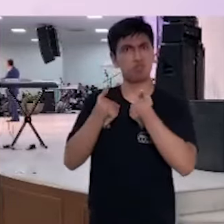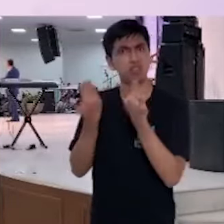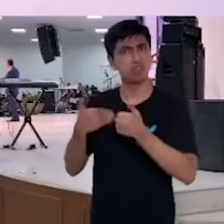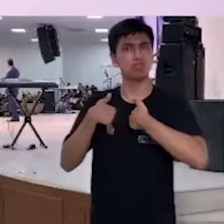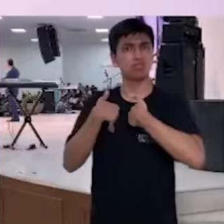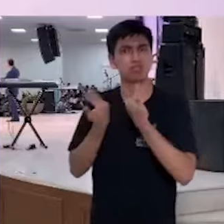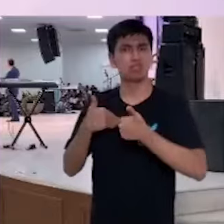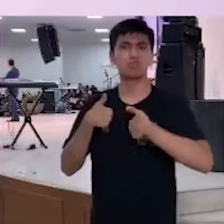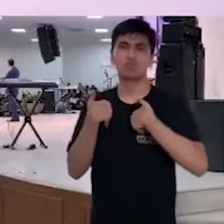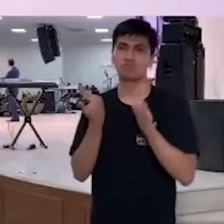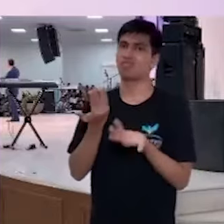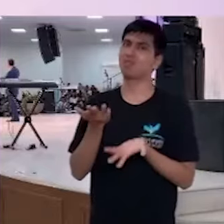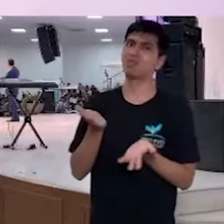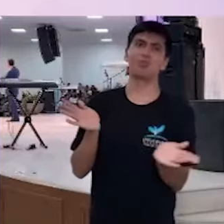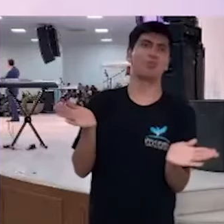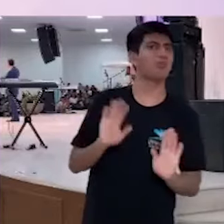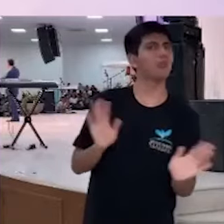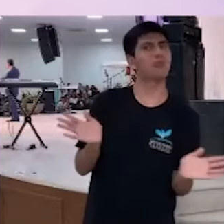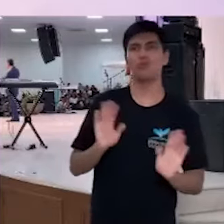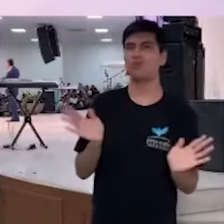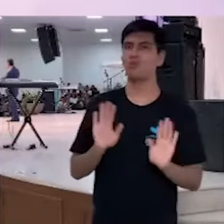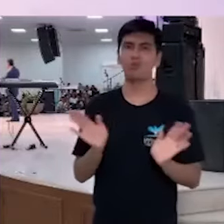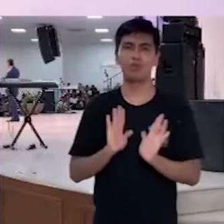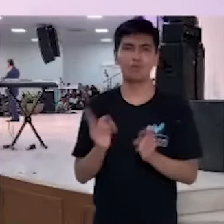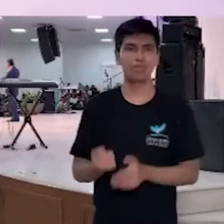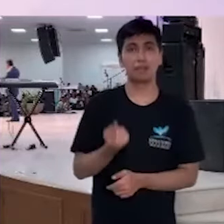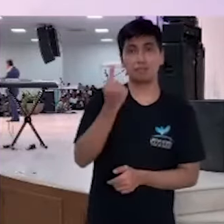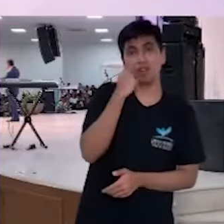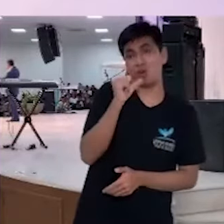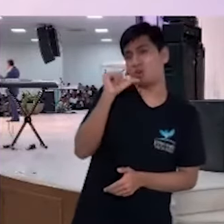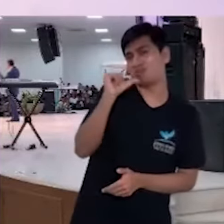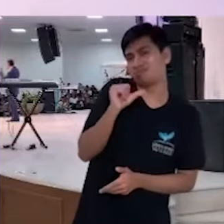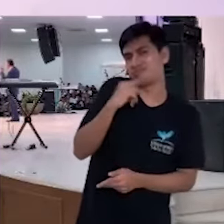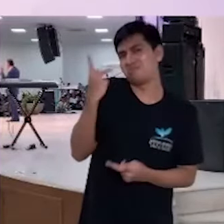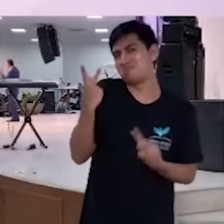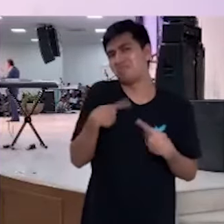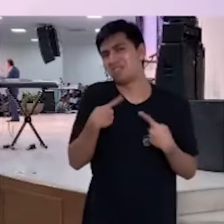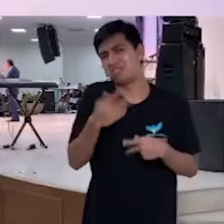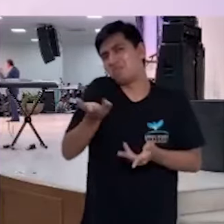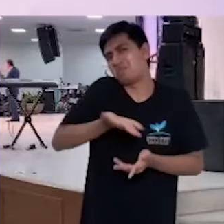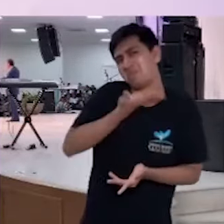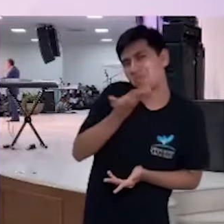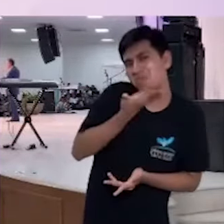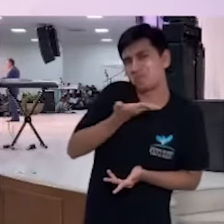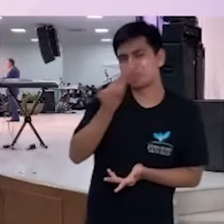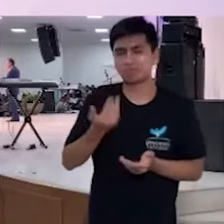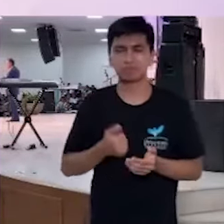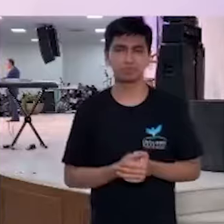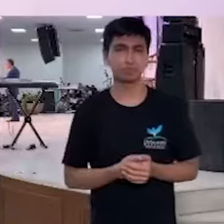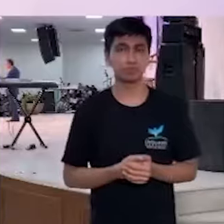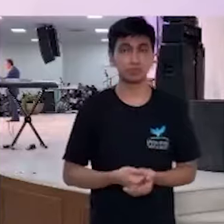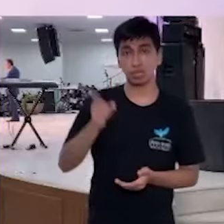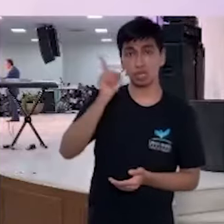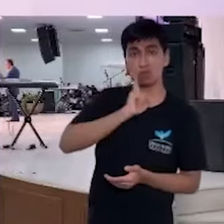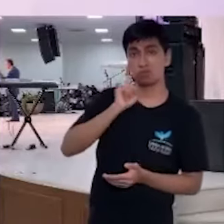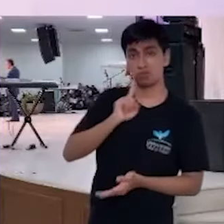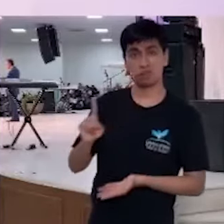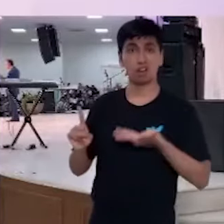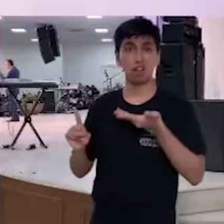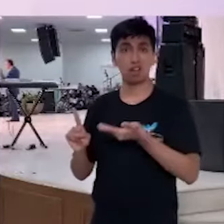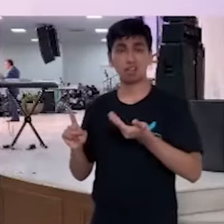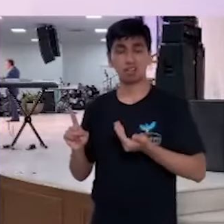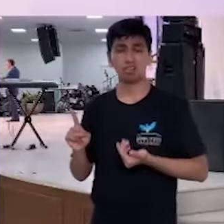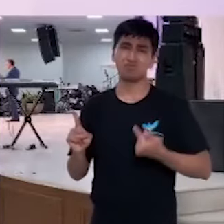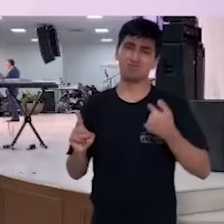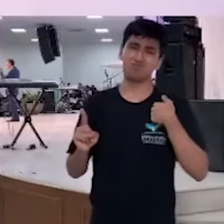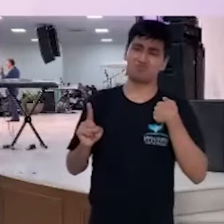la menciono pues porque es común que hoy suceda. No debemos, repito, abrirnos con una mujer y platicarle